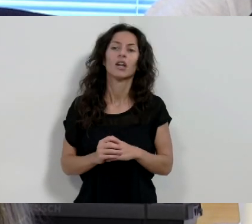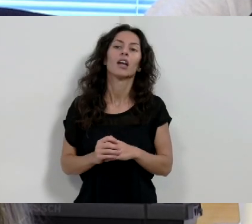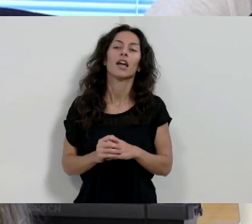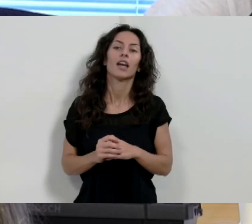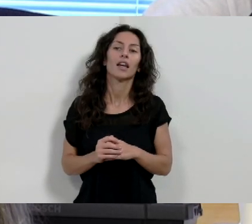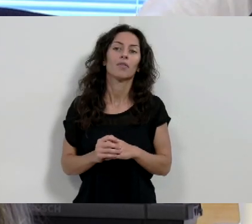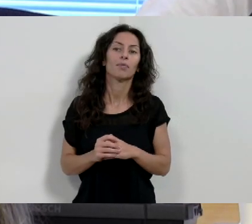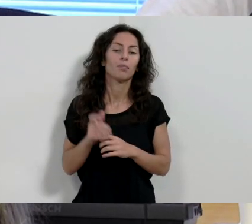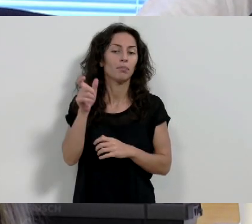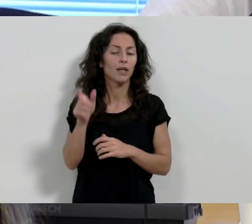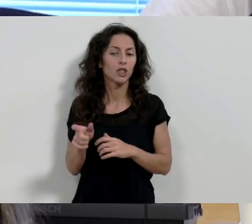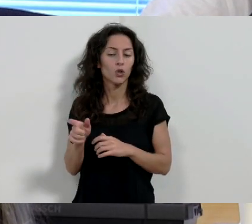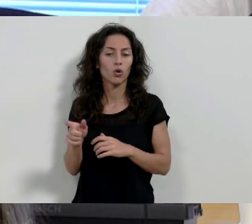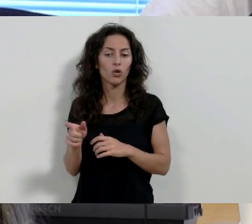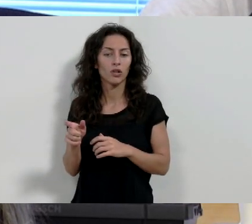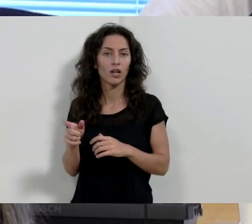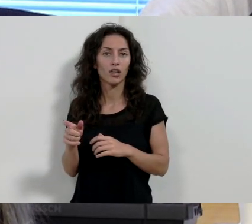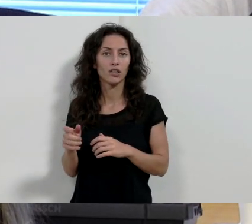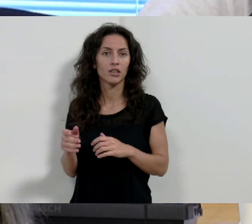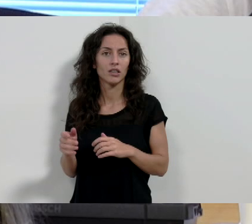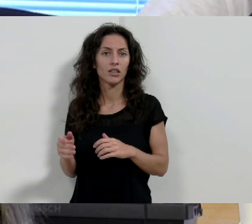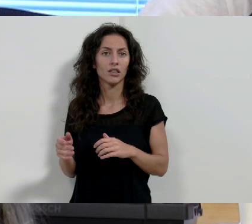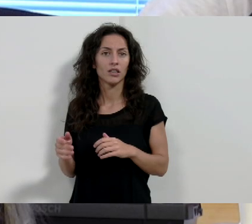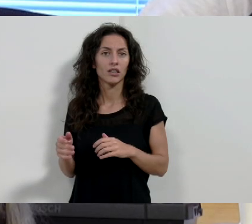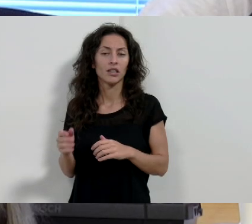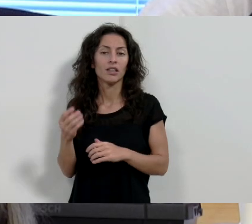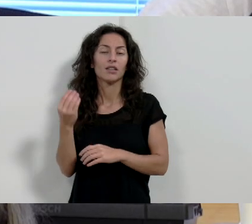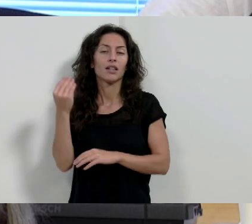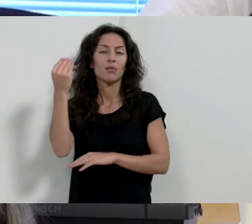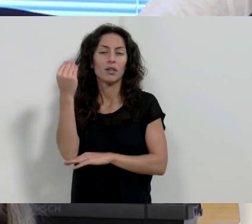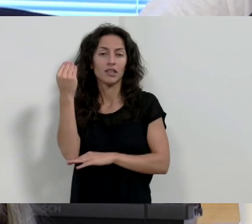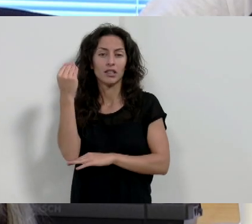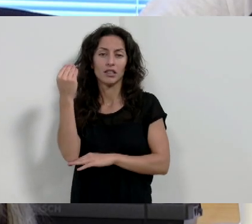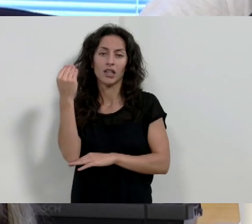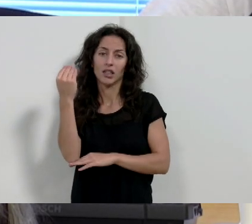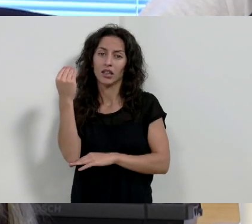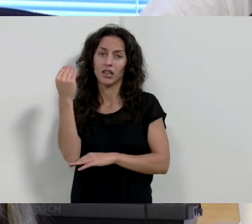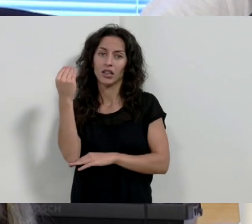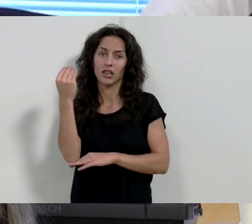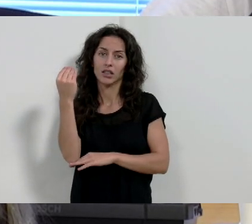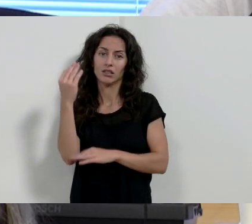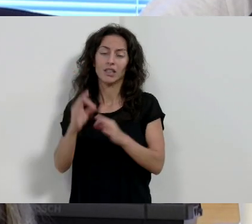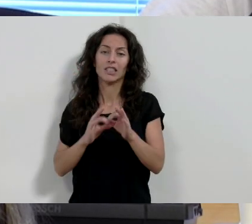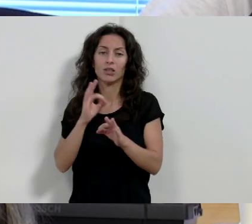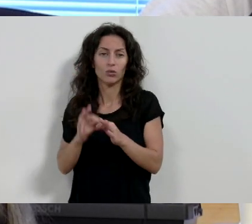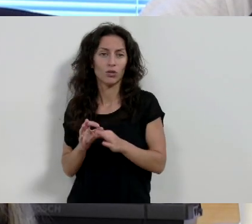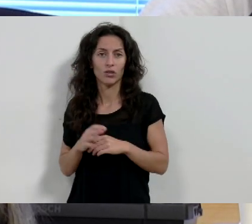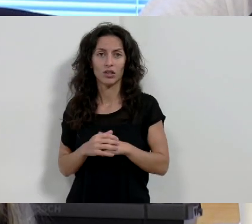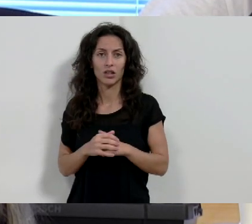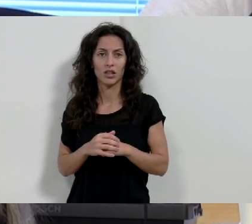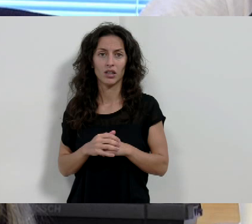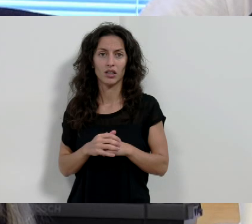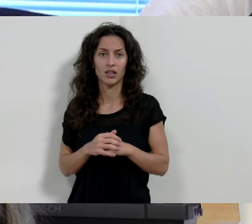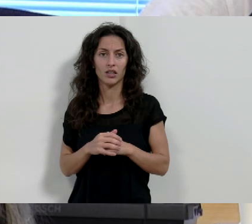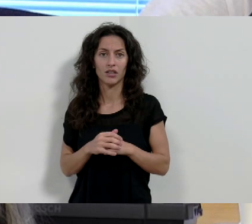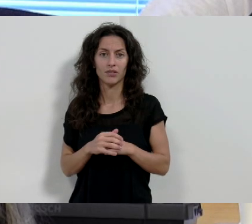¿Qué hacemos con eso? habrá que averiguar quién las pinta, si es siempre la misma persona, están por